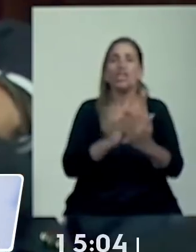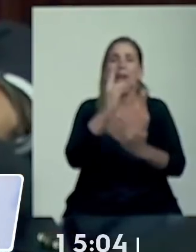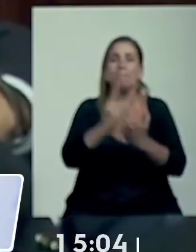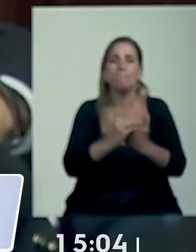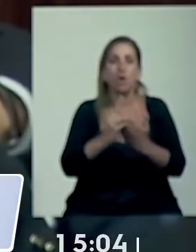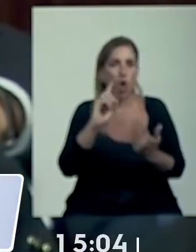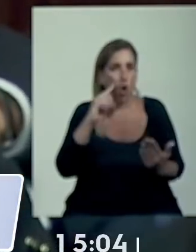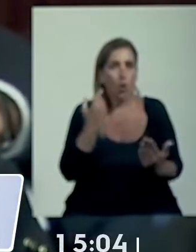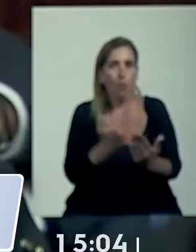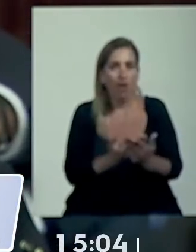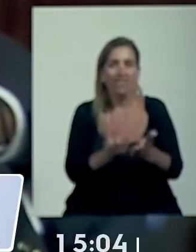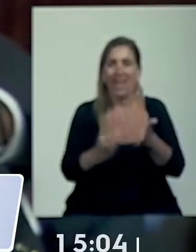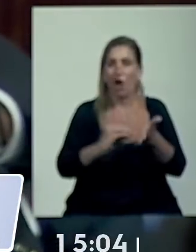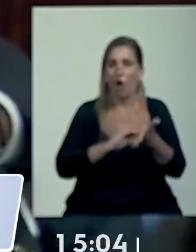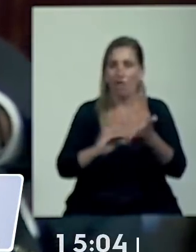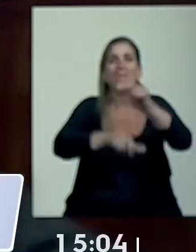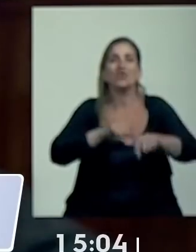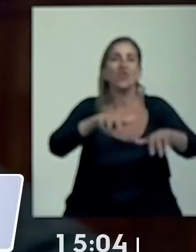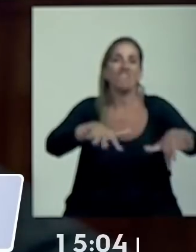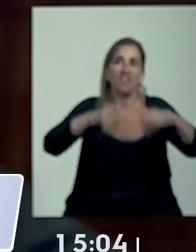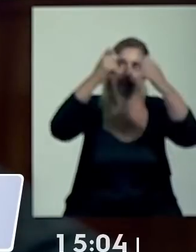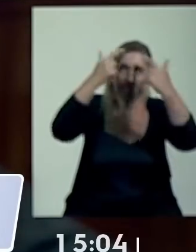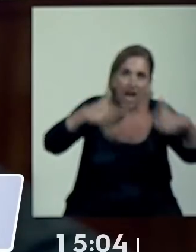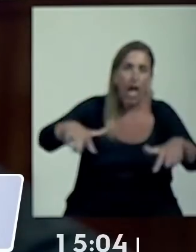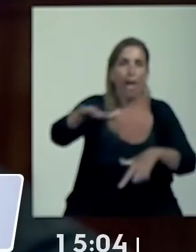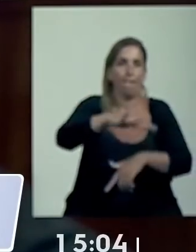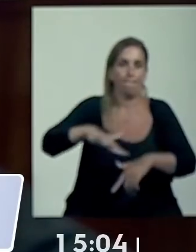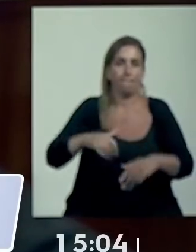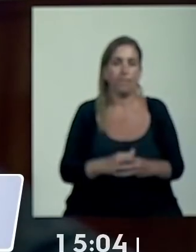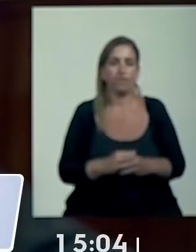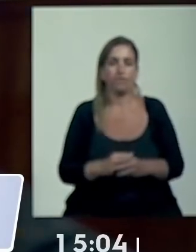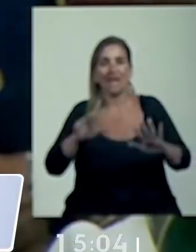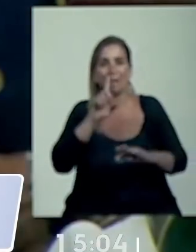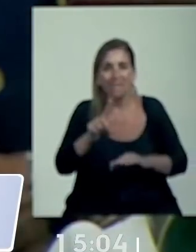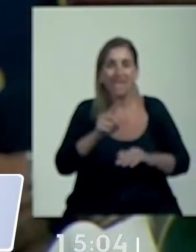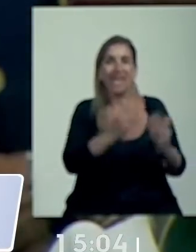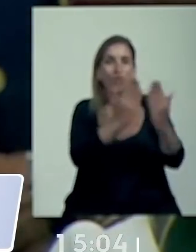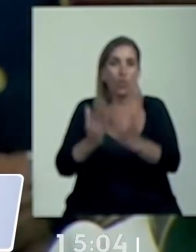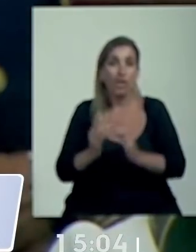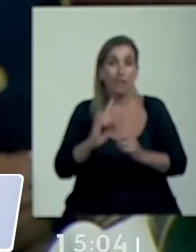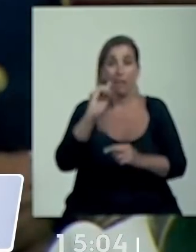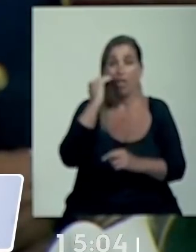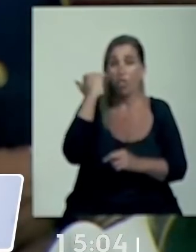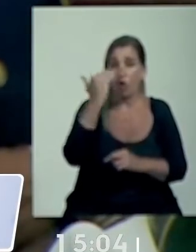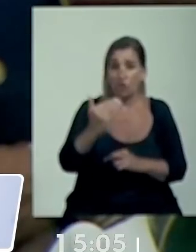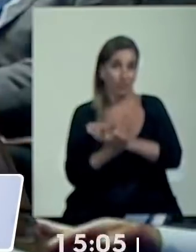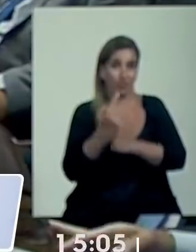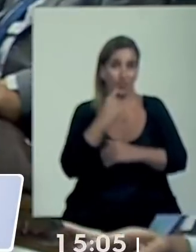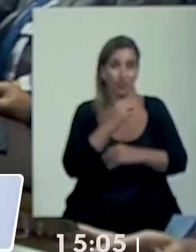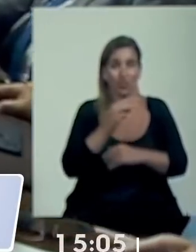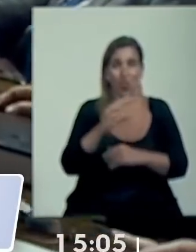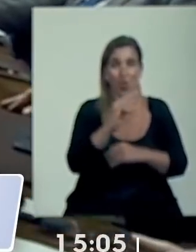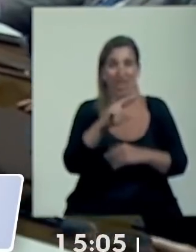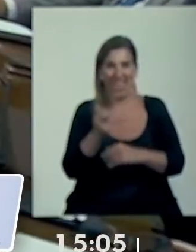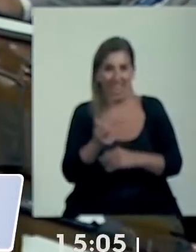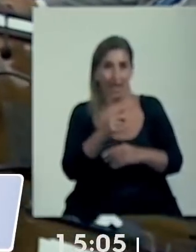ejemplo la sanción de la ley de cuidados paliativos y eso ya está el frente amplio presentó su propio proyecto sobre eutanasia creo que tenemos